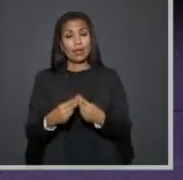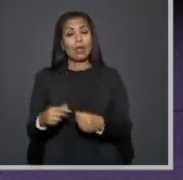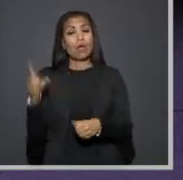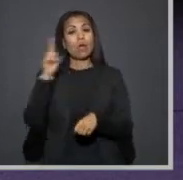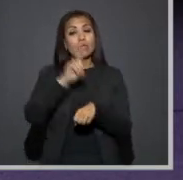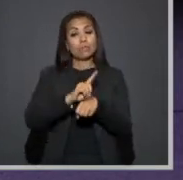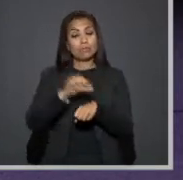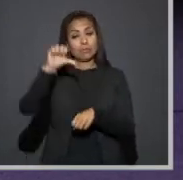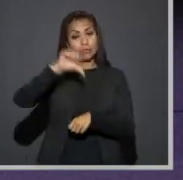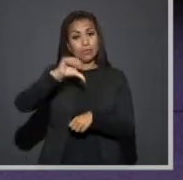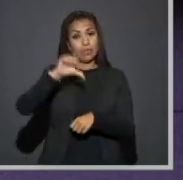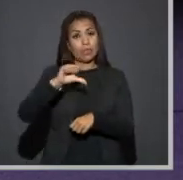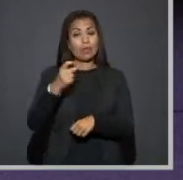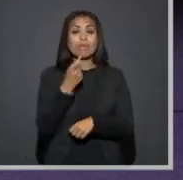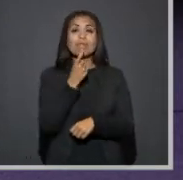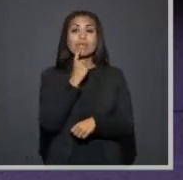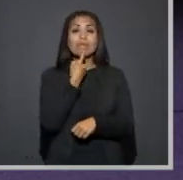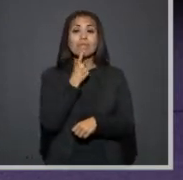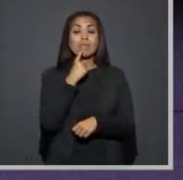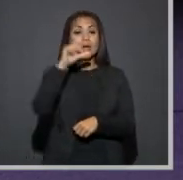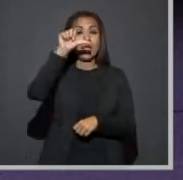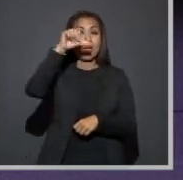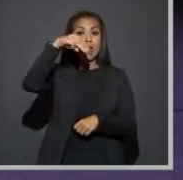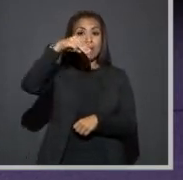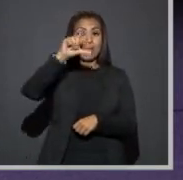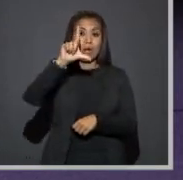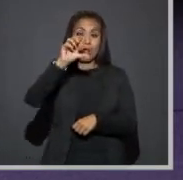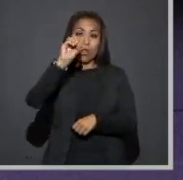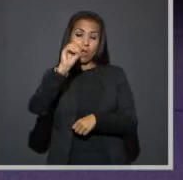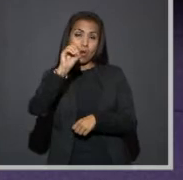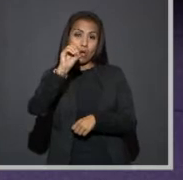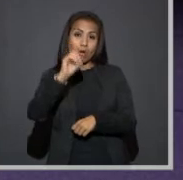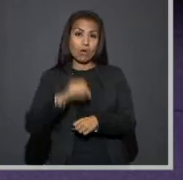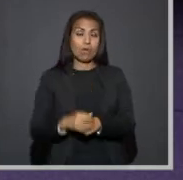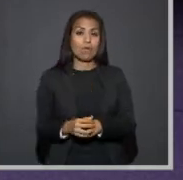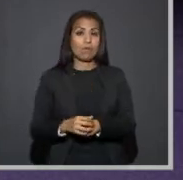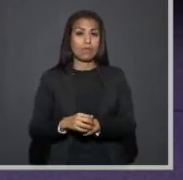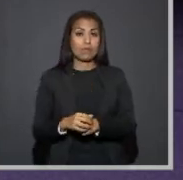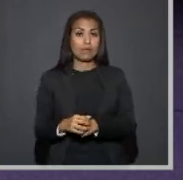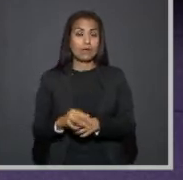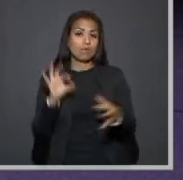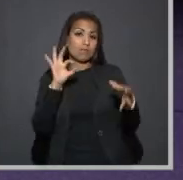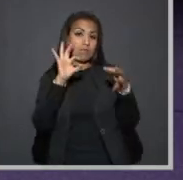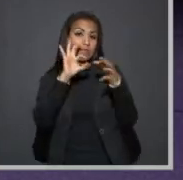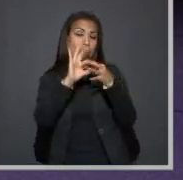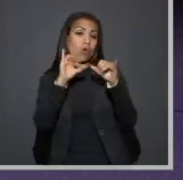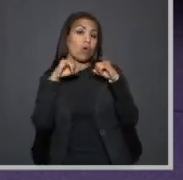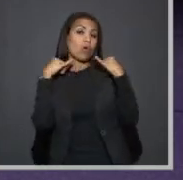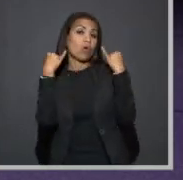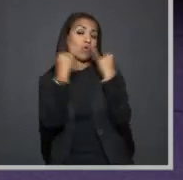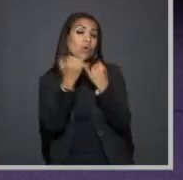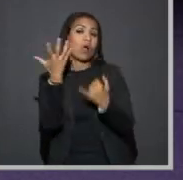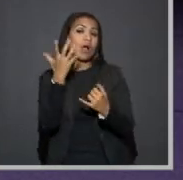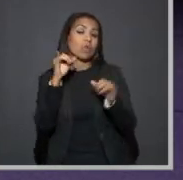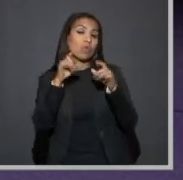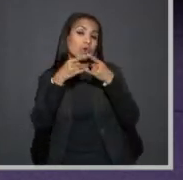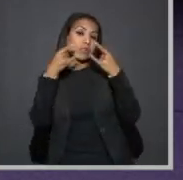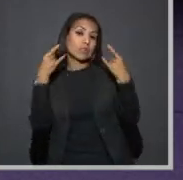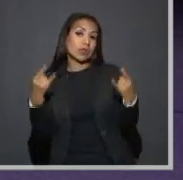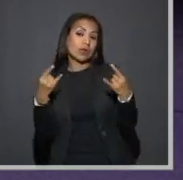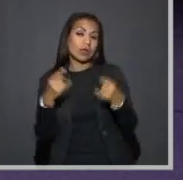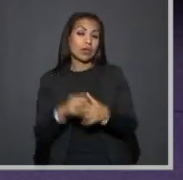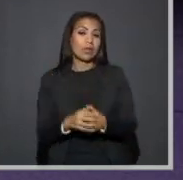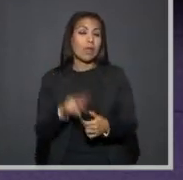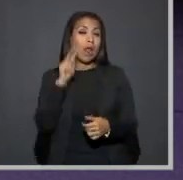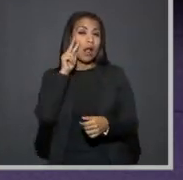hoy a Andrés Manuel López Obrador, candidato por la coalición Juntos Haremos Historia, para que nos presente su visión de